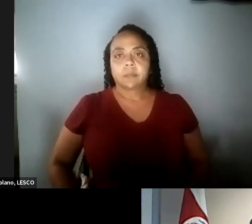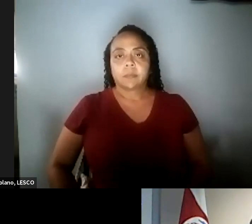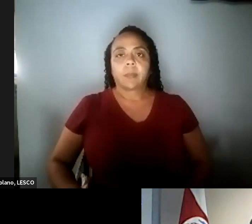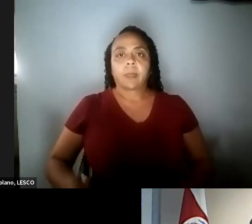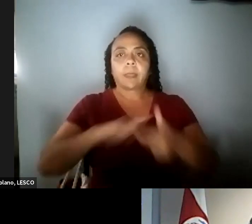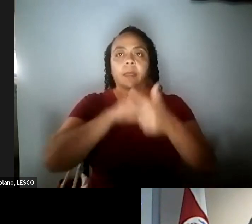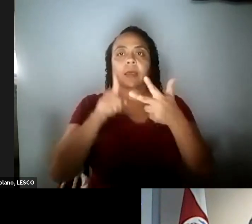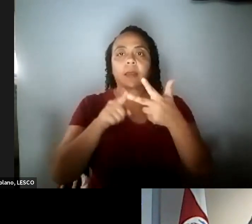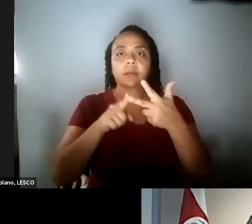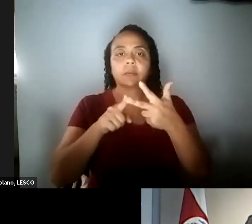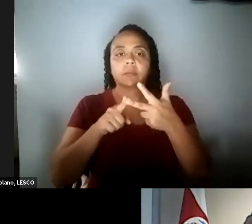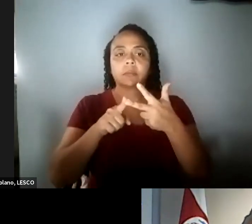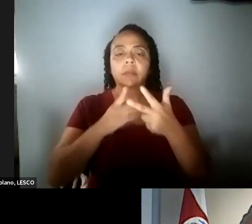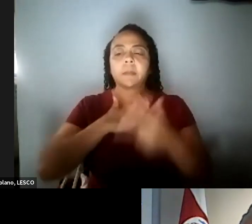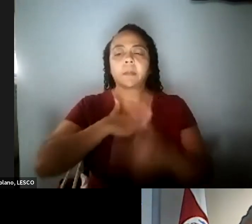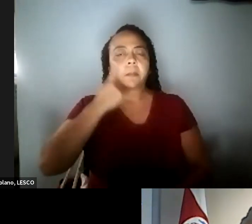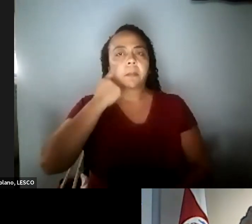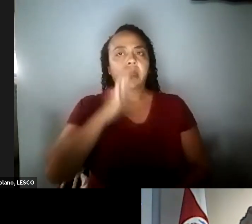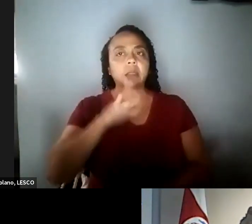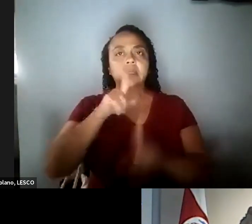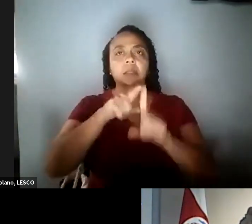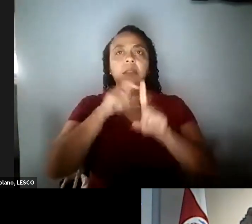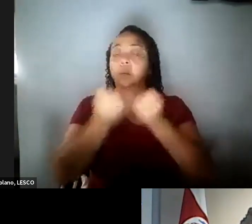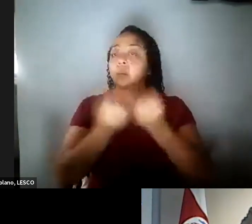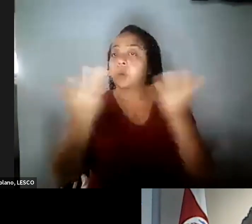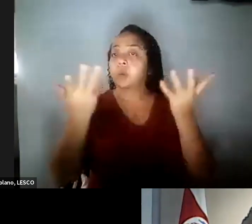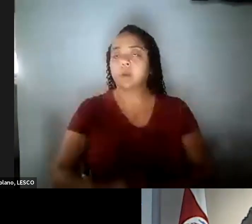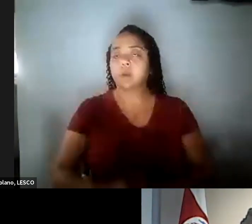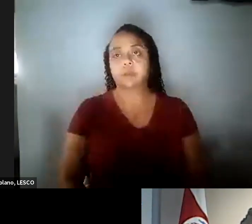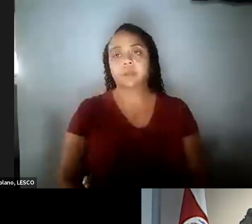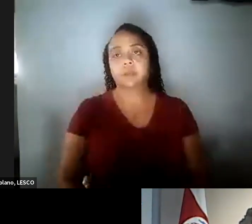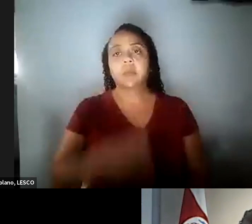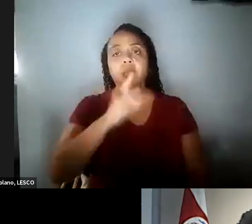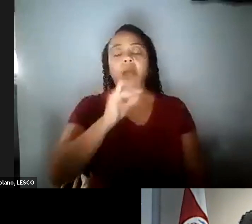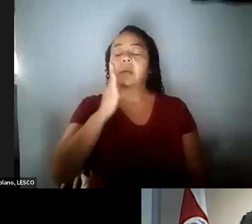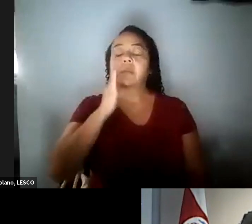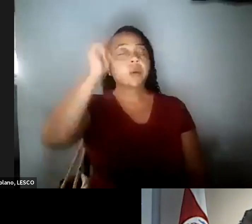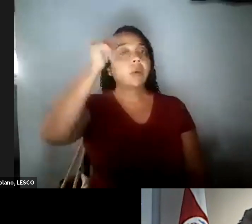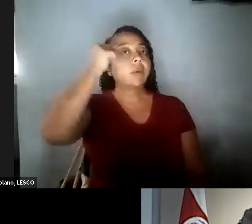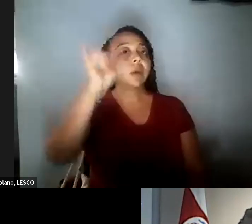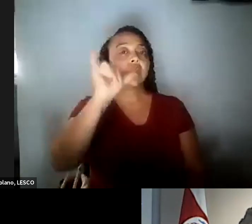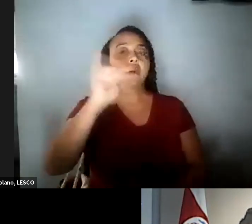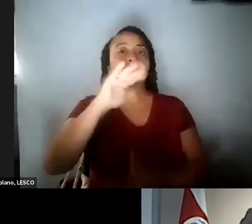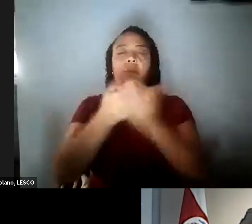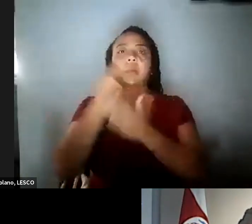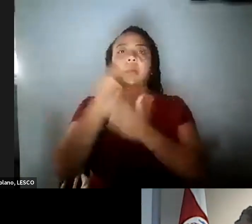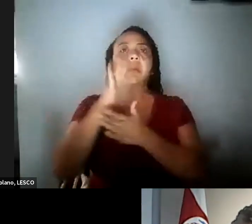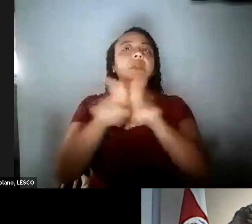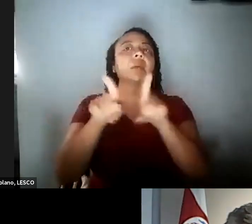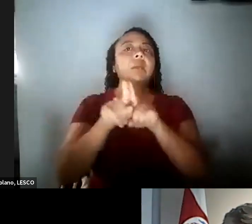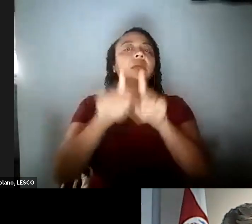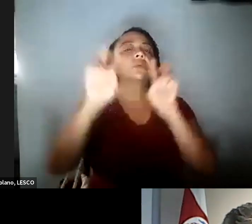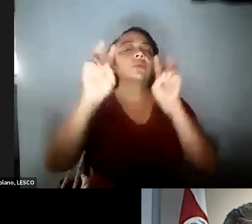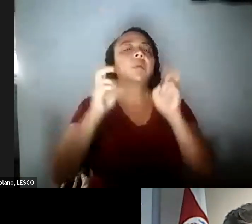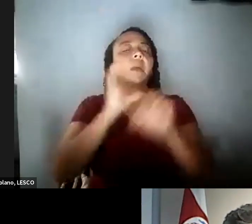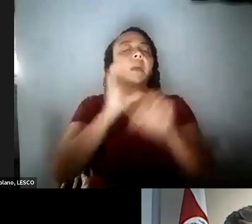es que me parece que desde lo público y hablo del estado como un todo me parece que camina es un tema muy característico